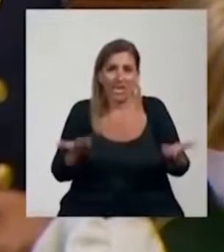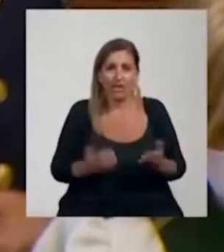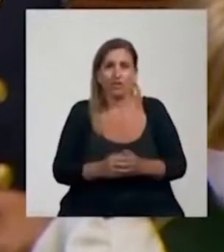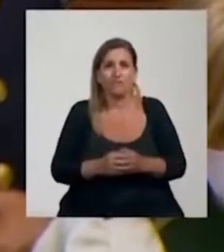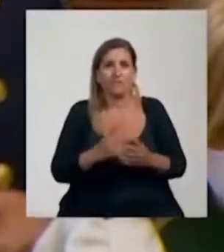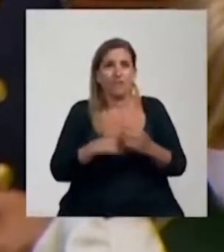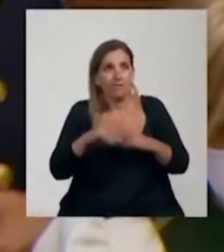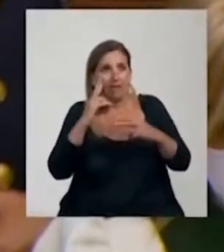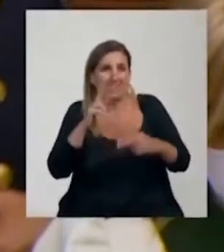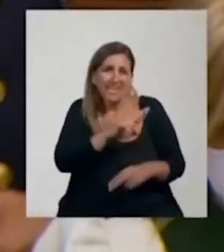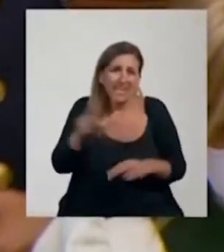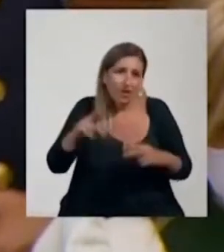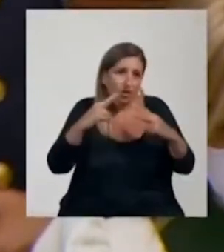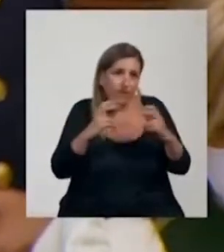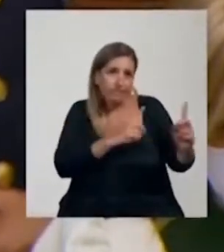personas indagadas,